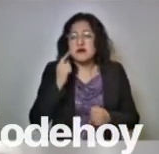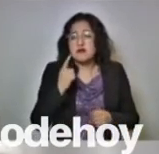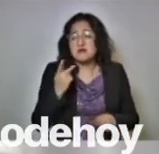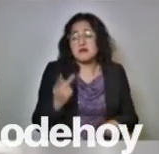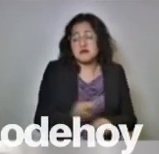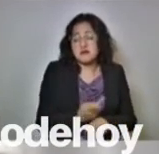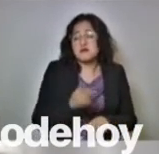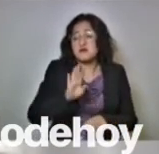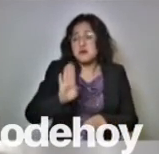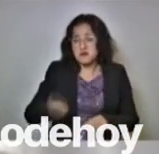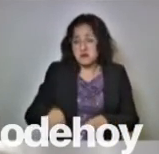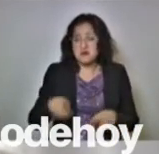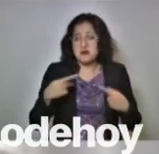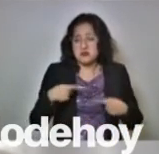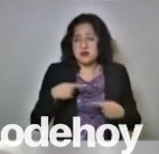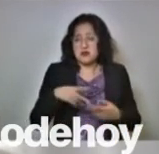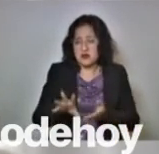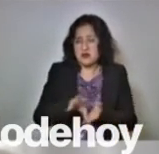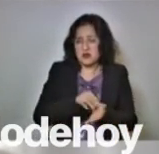fallecimiento,